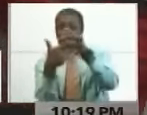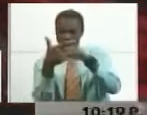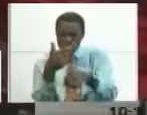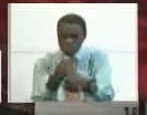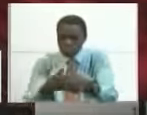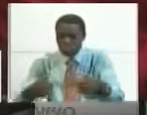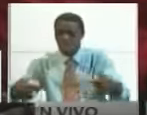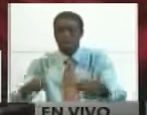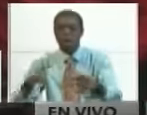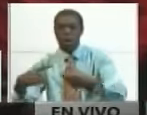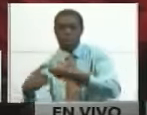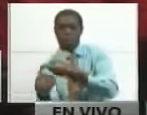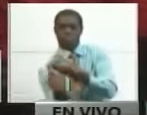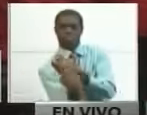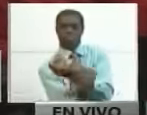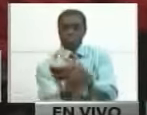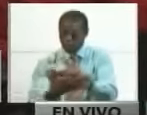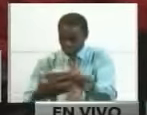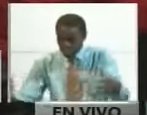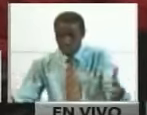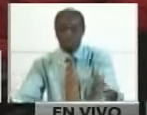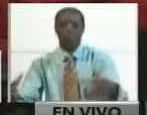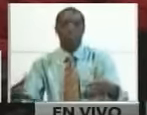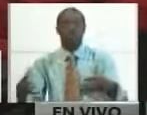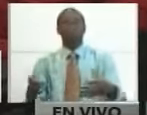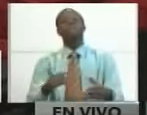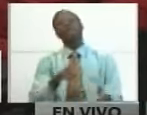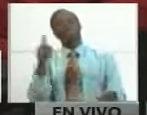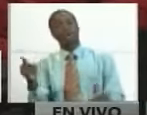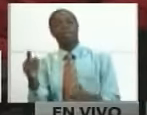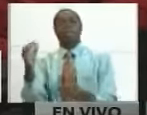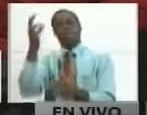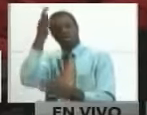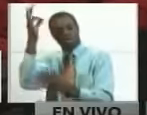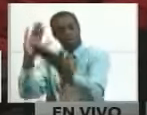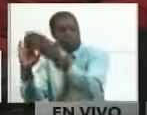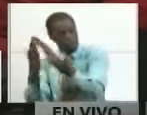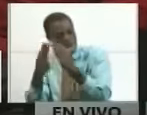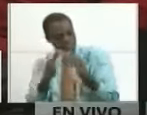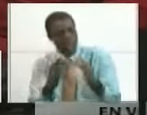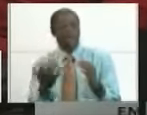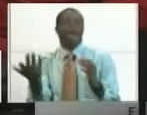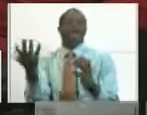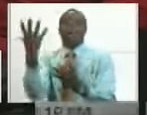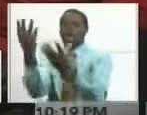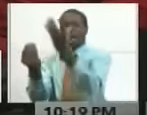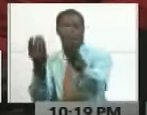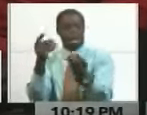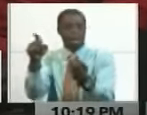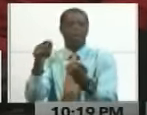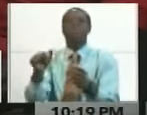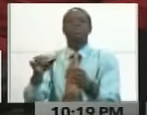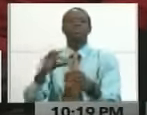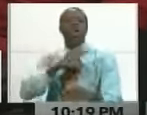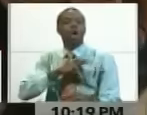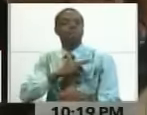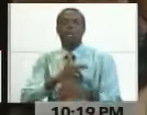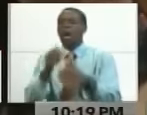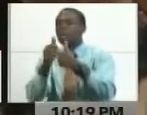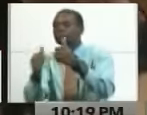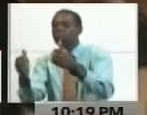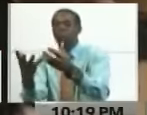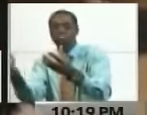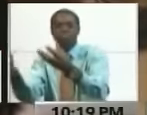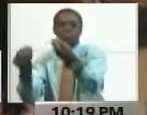Patriótico, pero sobre todo las comunidades, los consejos comunales, todos los sectores sociales, las